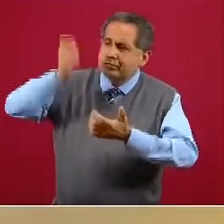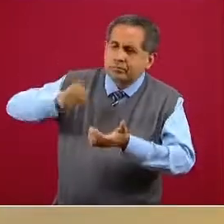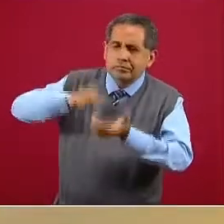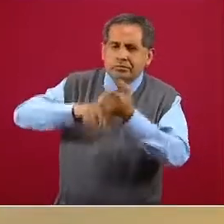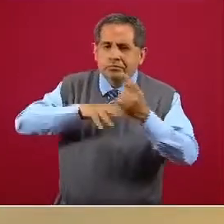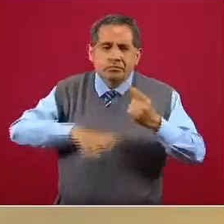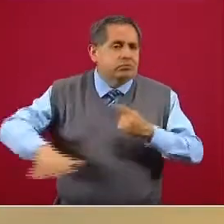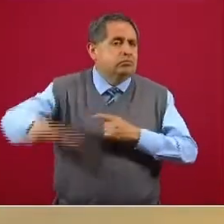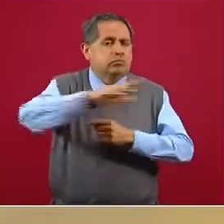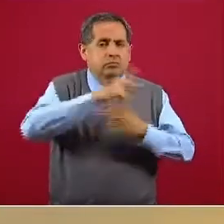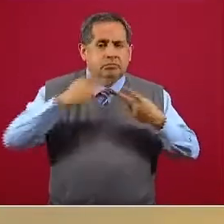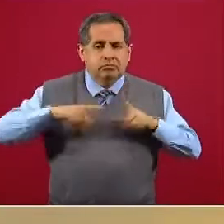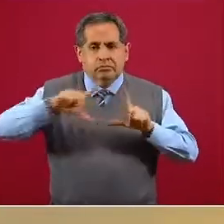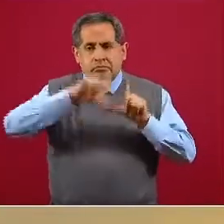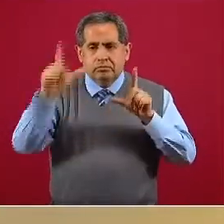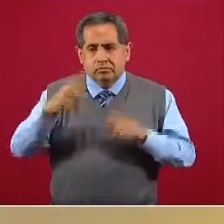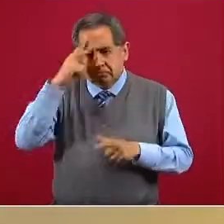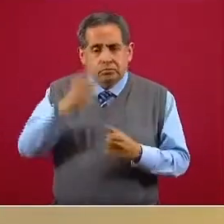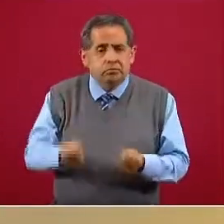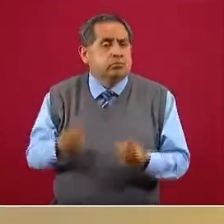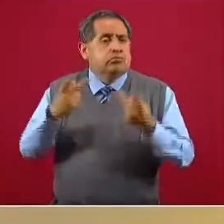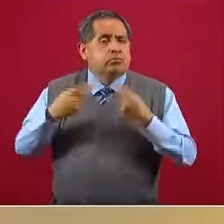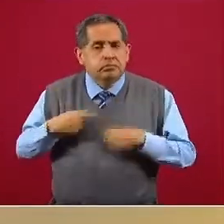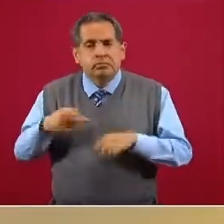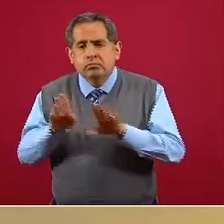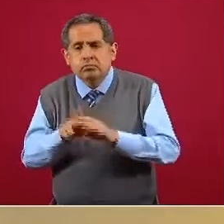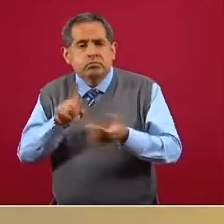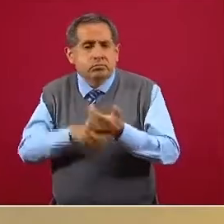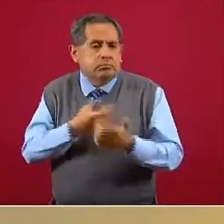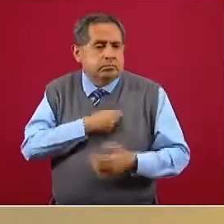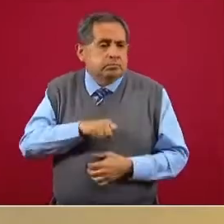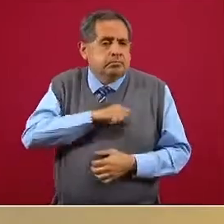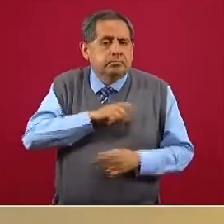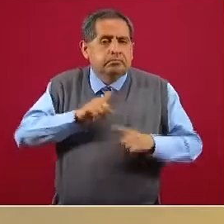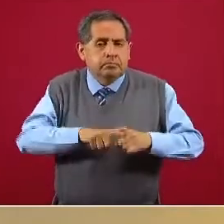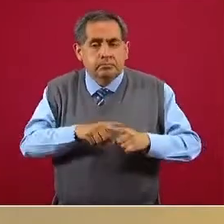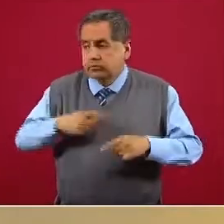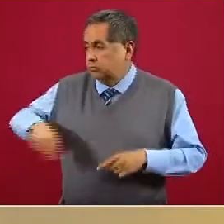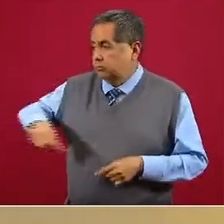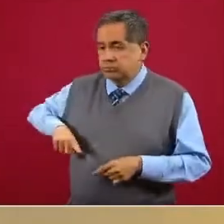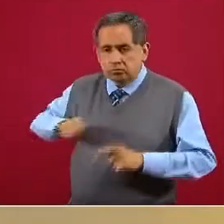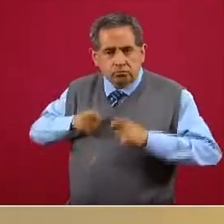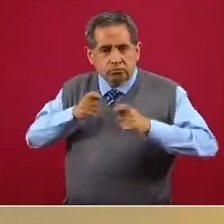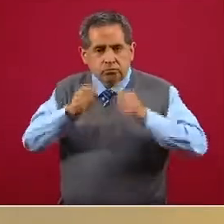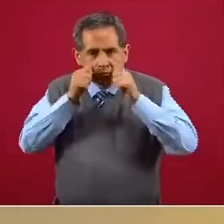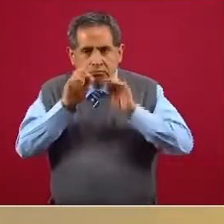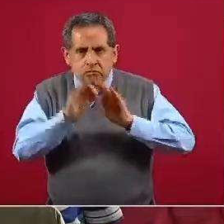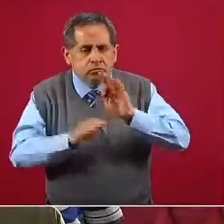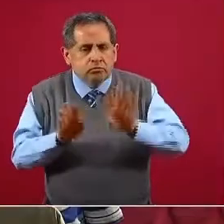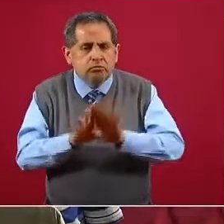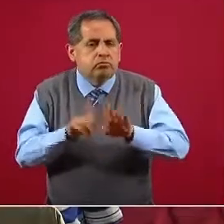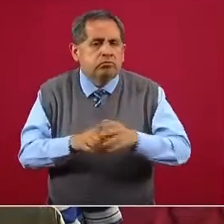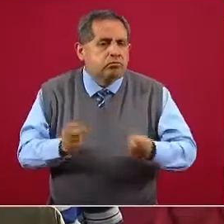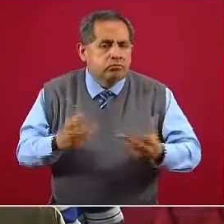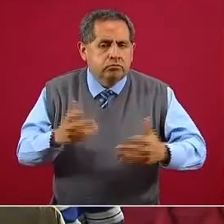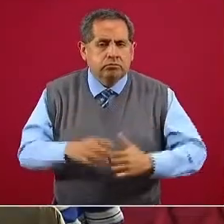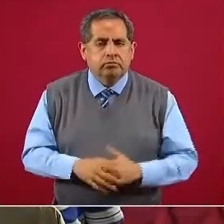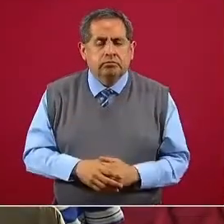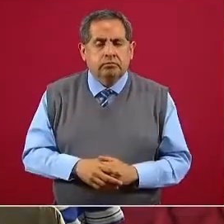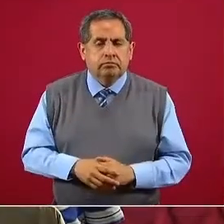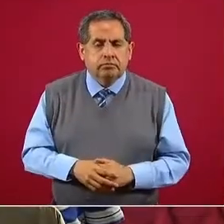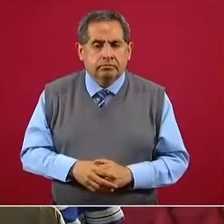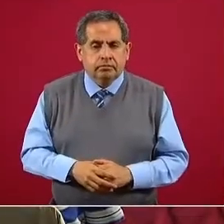salud y nutrición de la población mexicana y qué respuesta da el Estado ante esta situación. La siguiente, por favor.